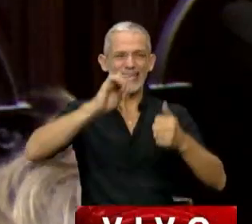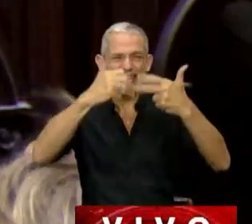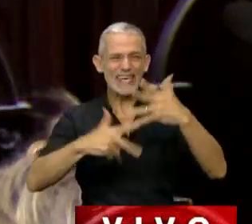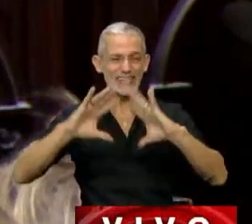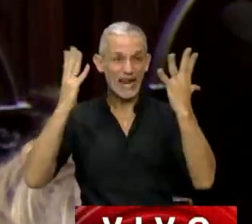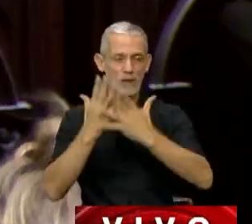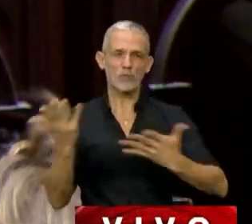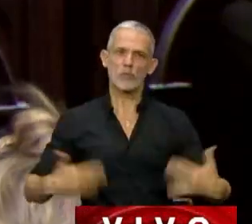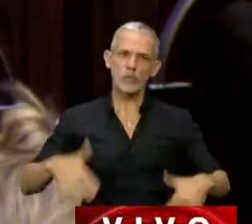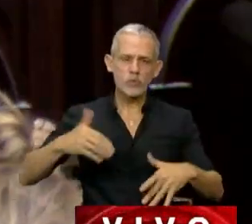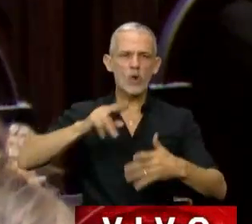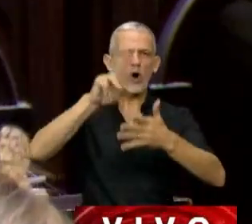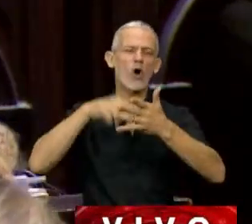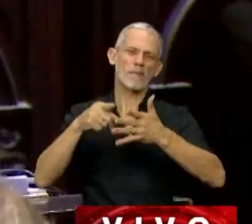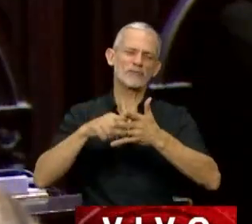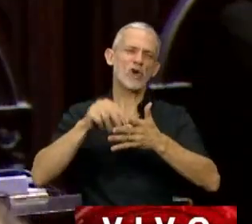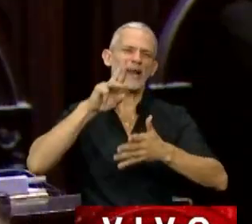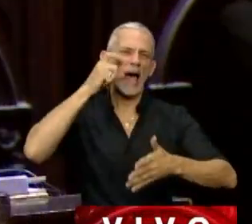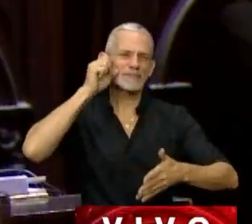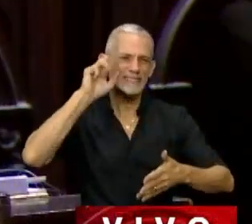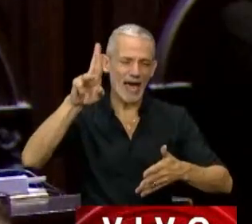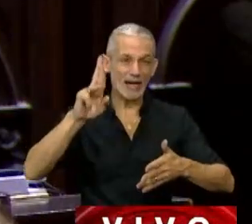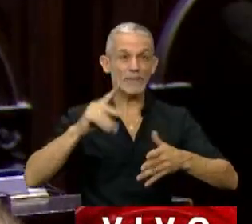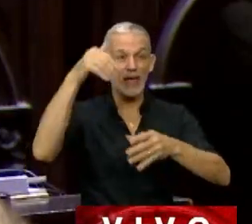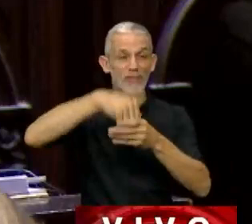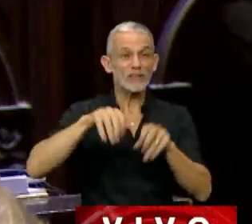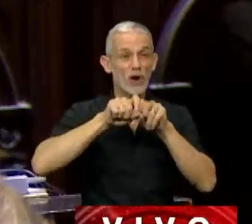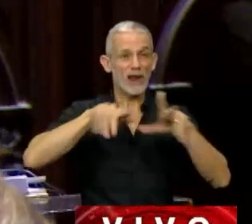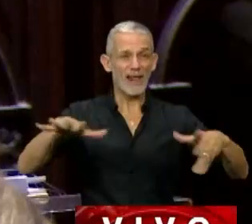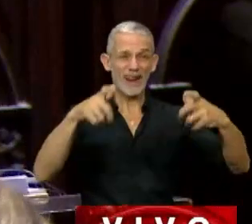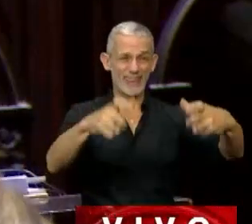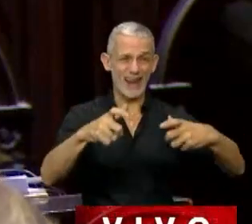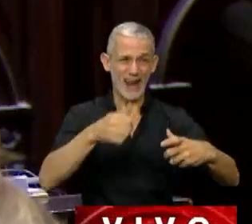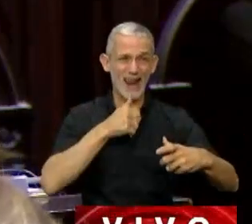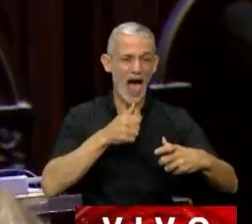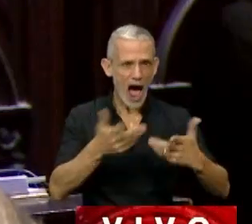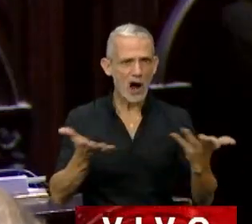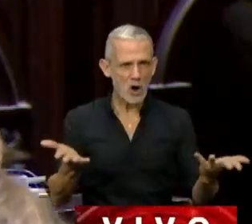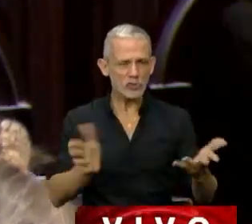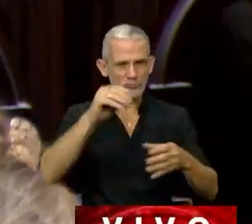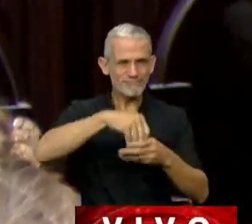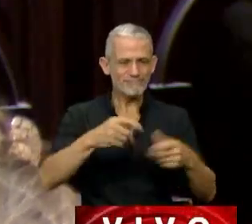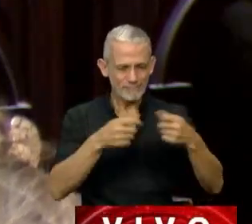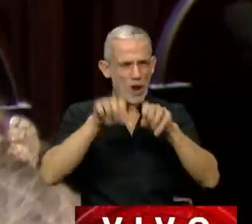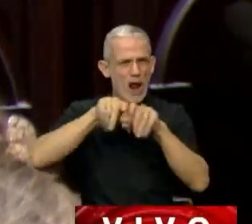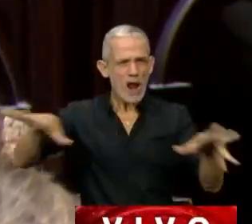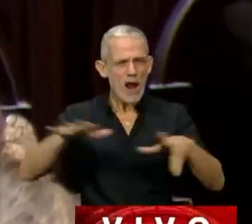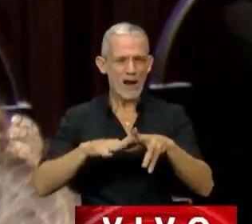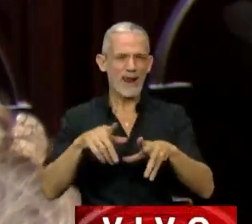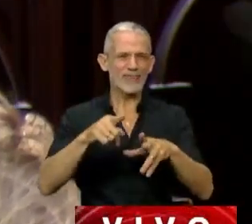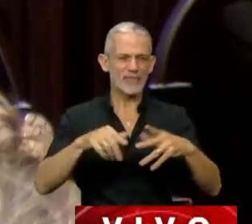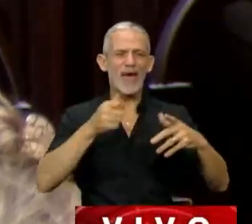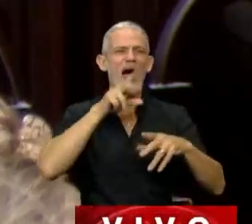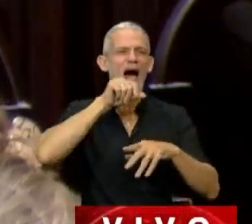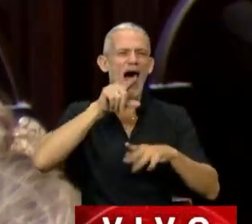importancia internacional por la Convención Ramsar, está incluido en la red de lagos vivientes, integra también la red hemisférica de aves